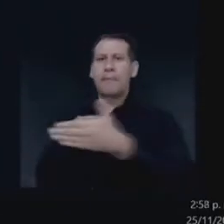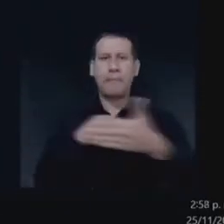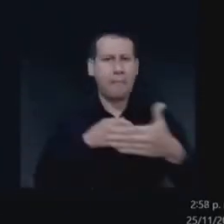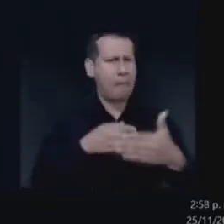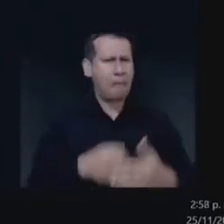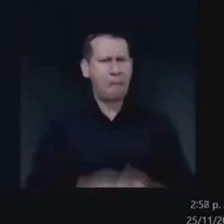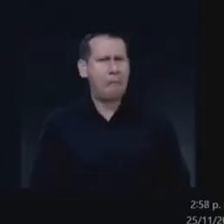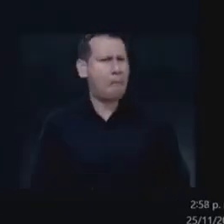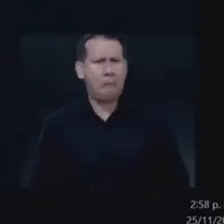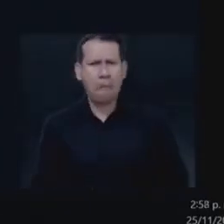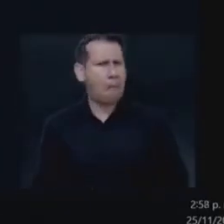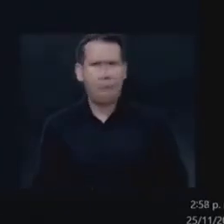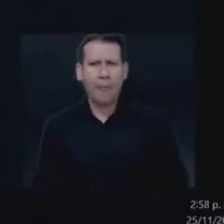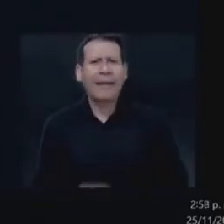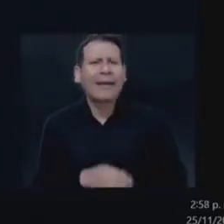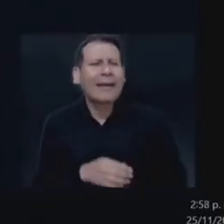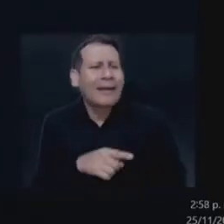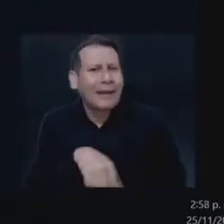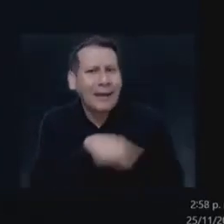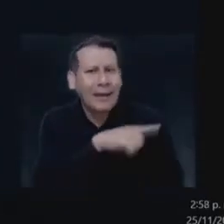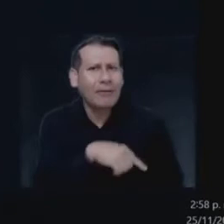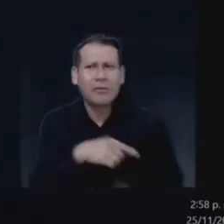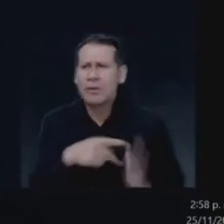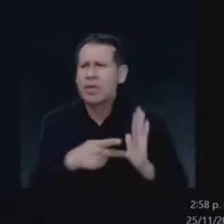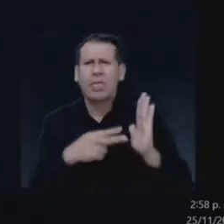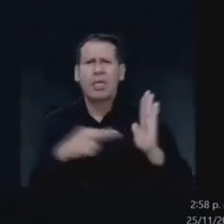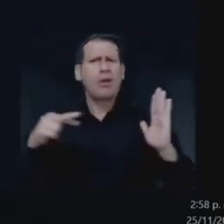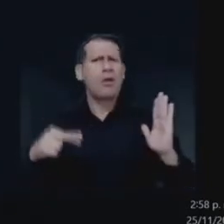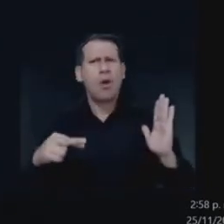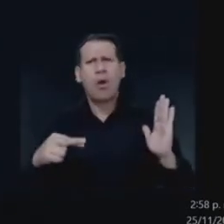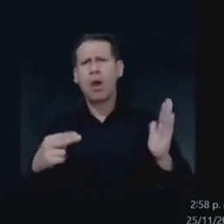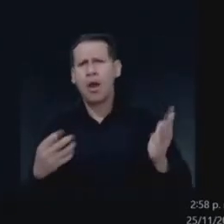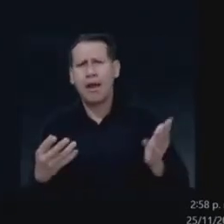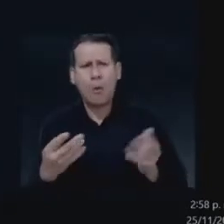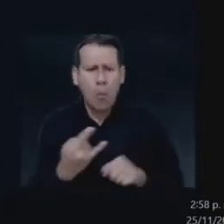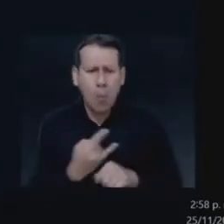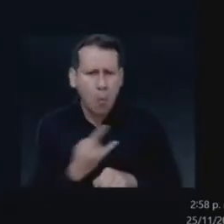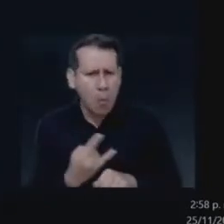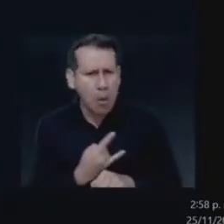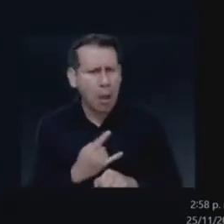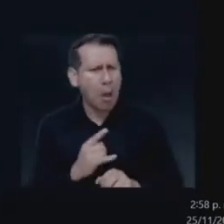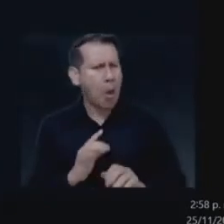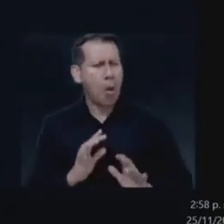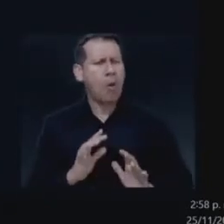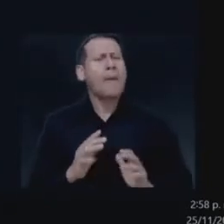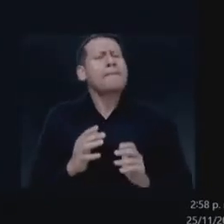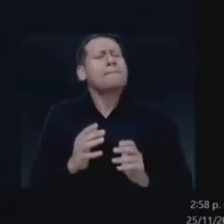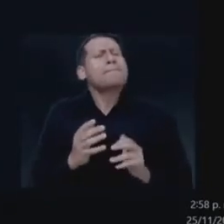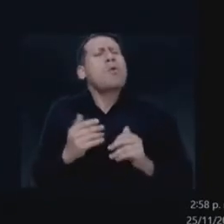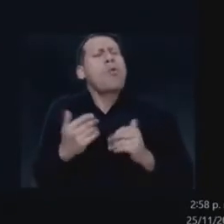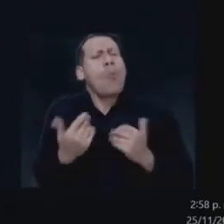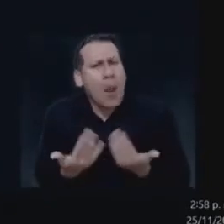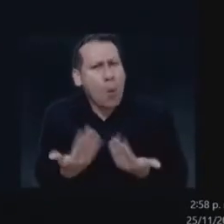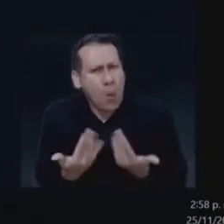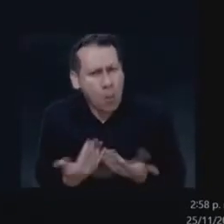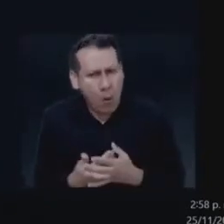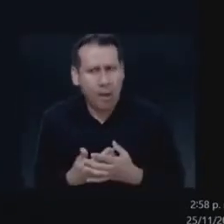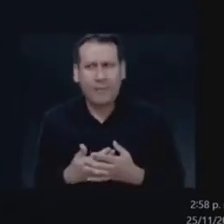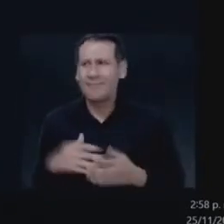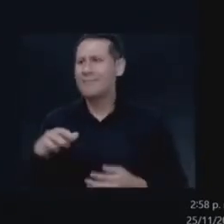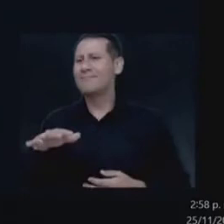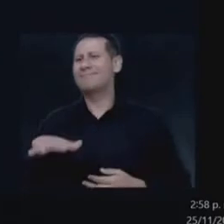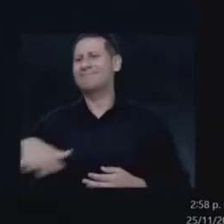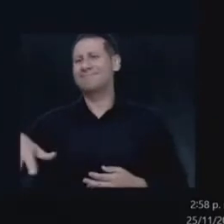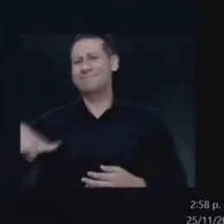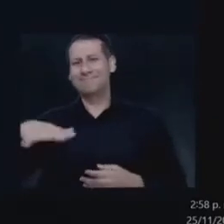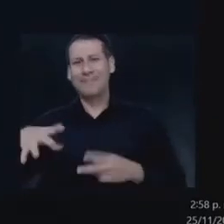utilizan las tecnologías de la información y las telecomunicaciones, sino que estamos marginando a la población de